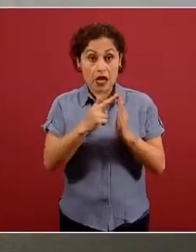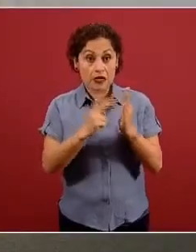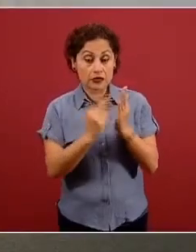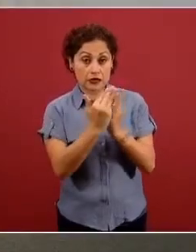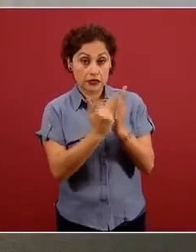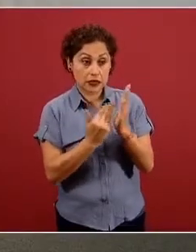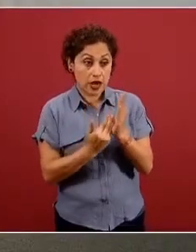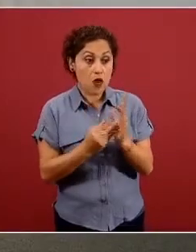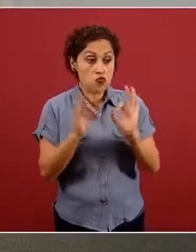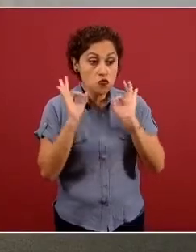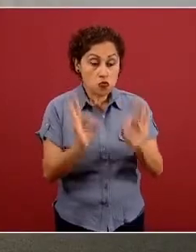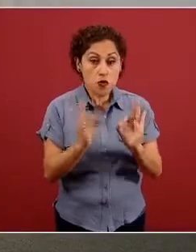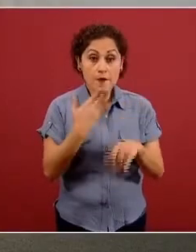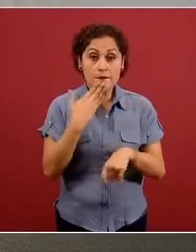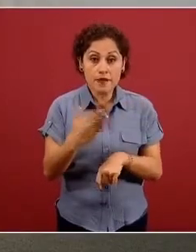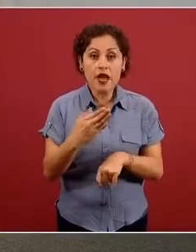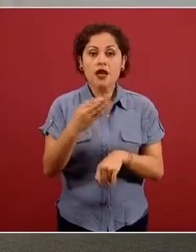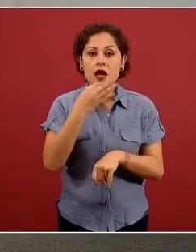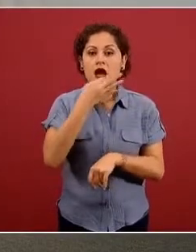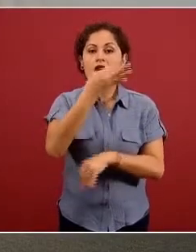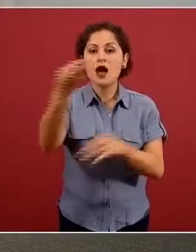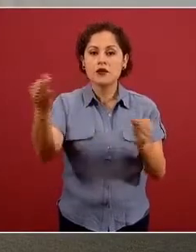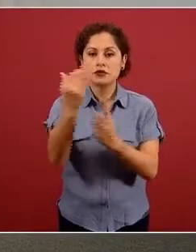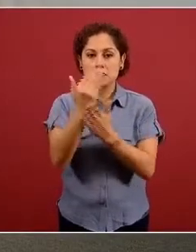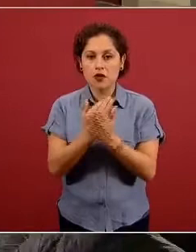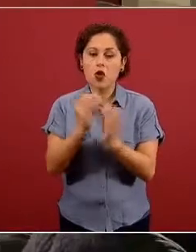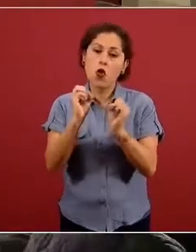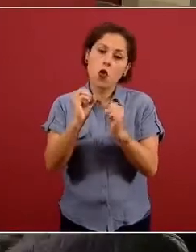se actualizarán a la baja, y si no, se actualizarán a